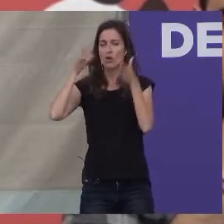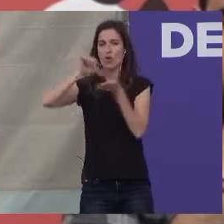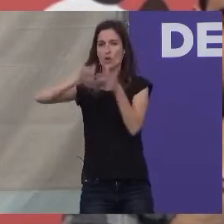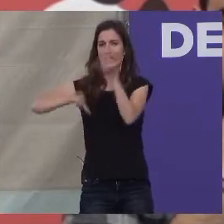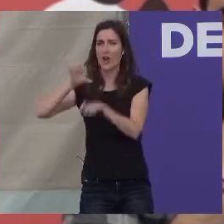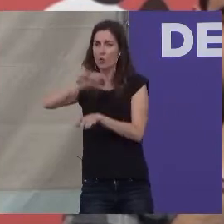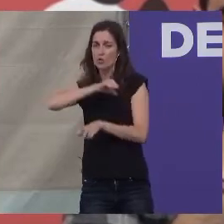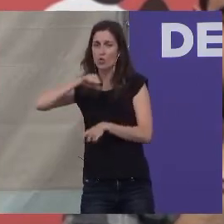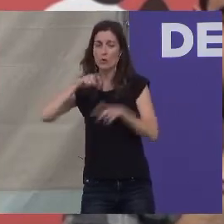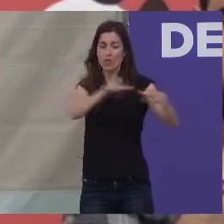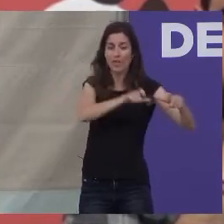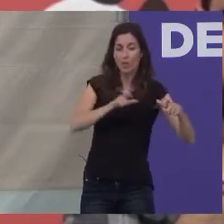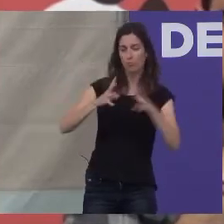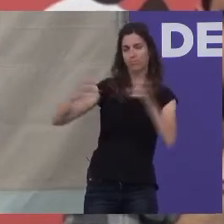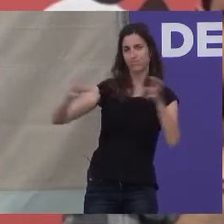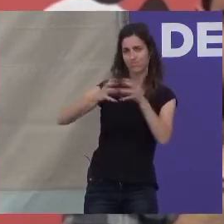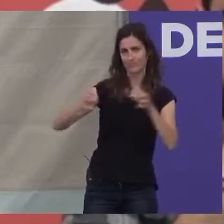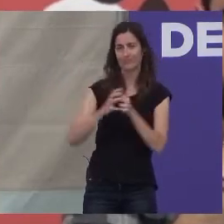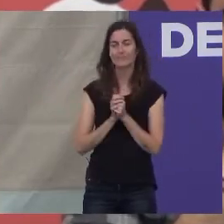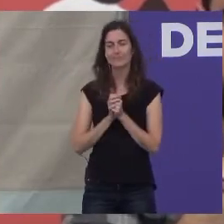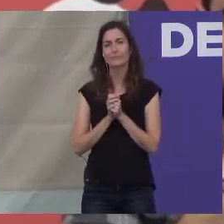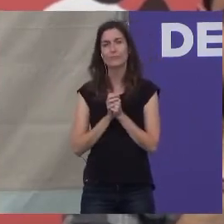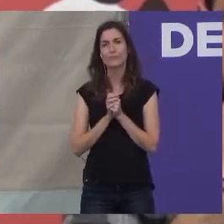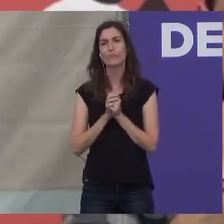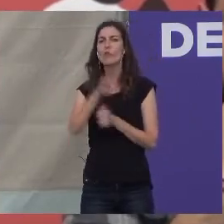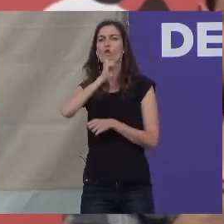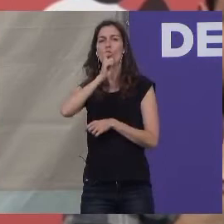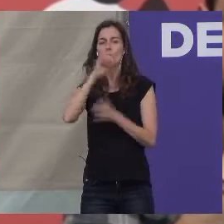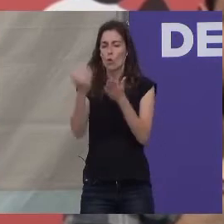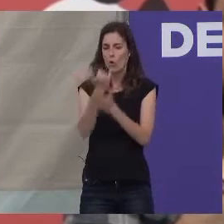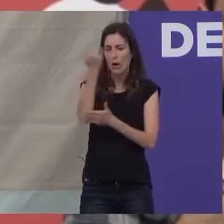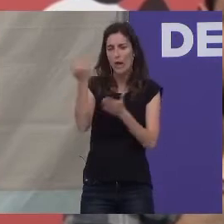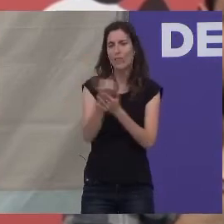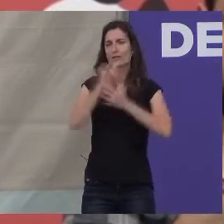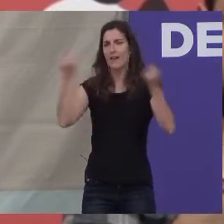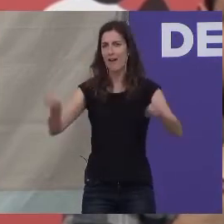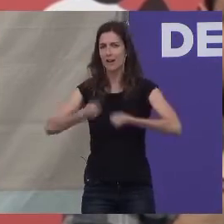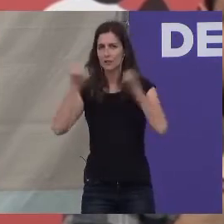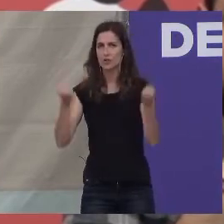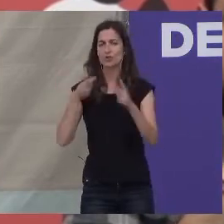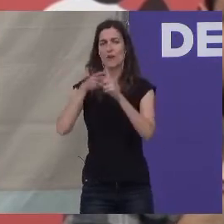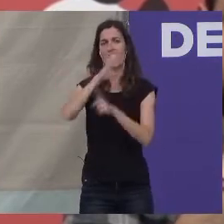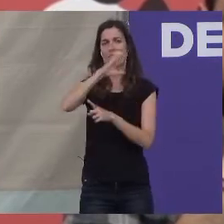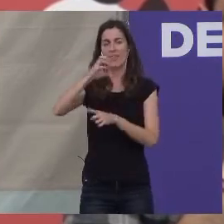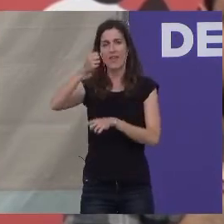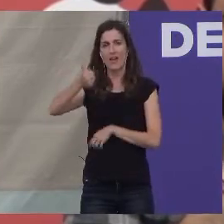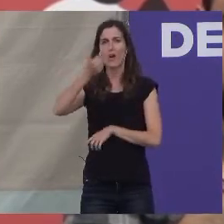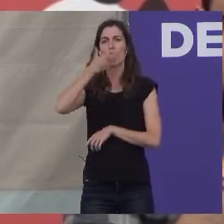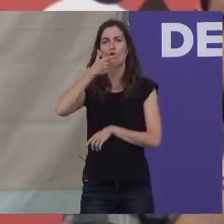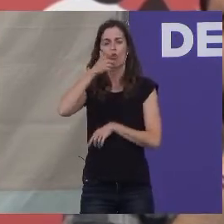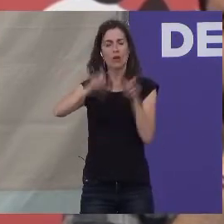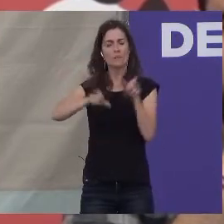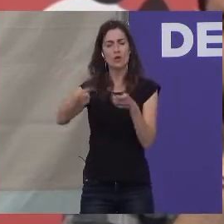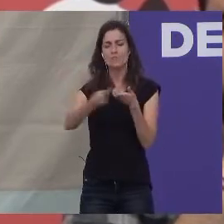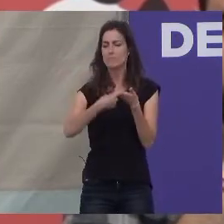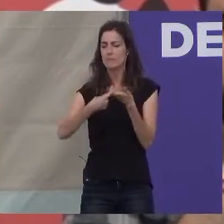Autonómico y los círculos. A través de jornadas o eventos para que el CCA conozca a sus militantes y éstas